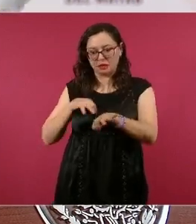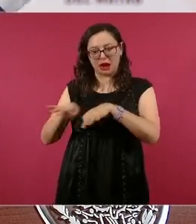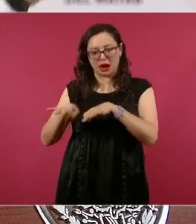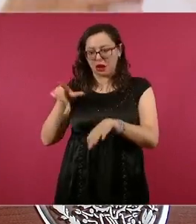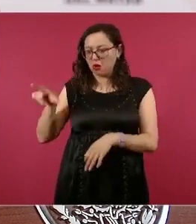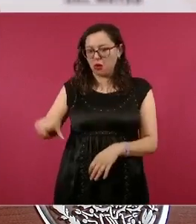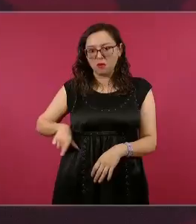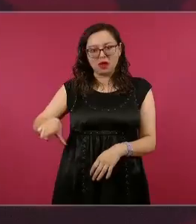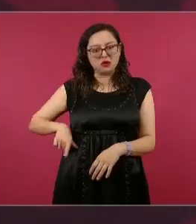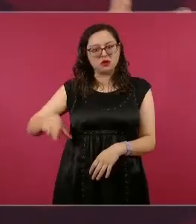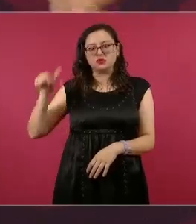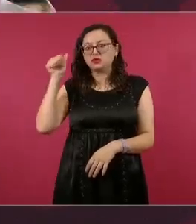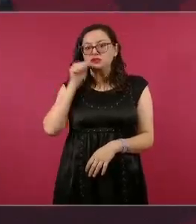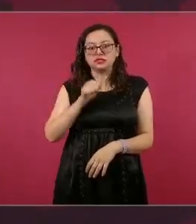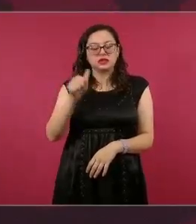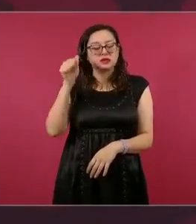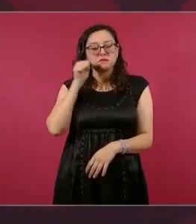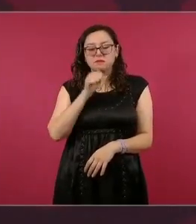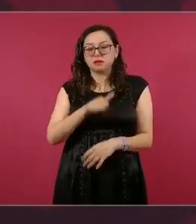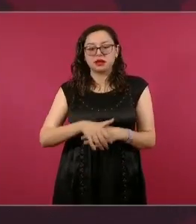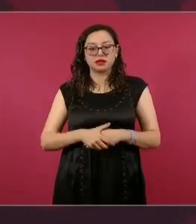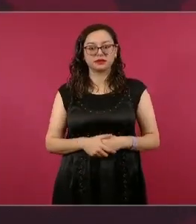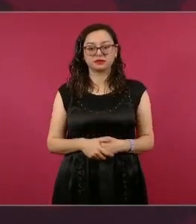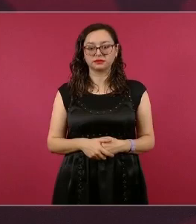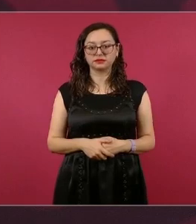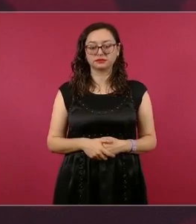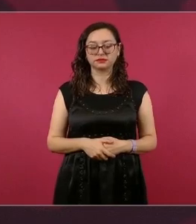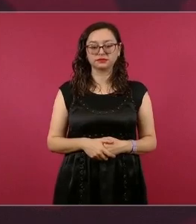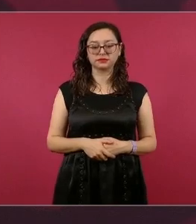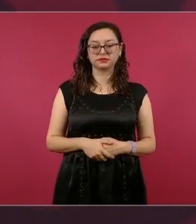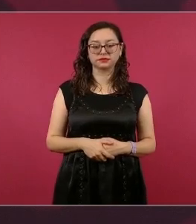Y tienen un área